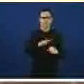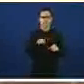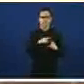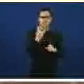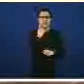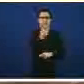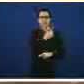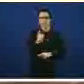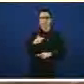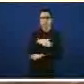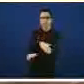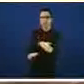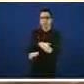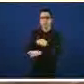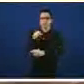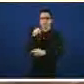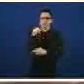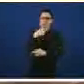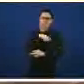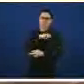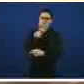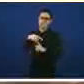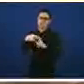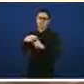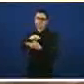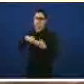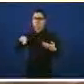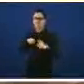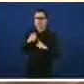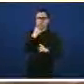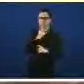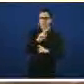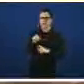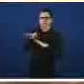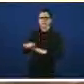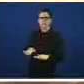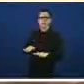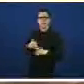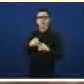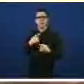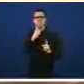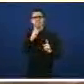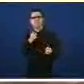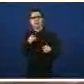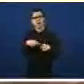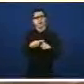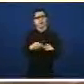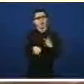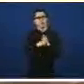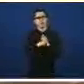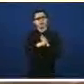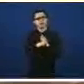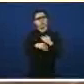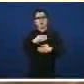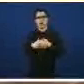pasividade do goberno central e tamén do goberno galego ante este tema Mentre vemos como se continúan destinando miles de